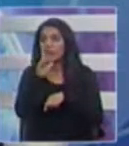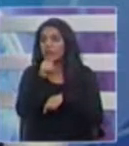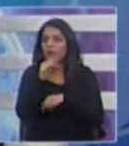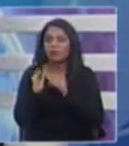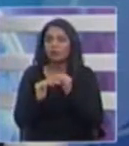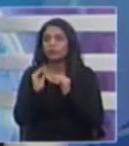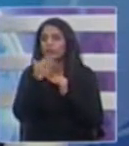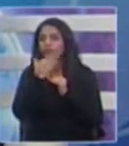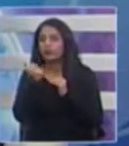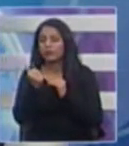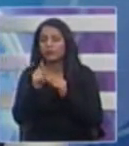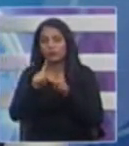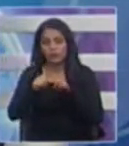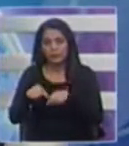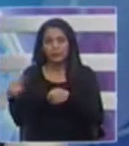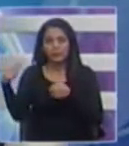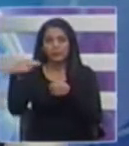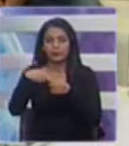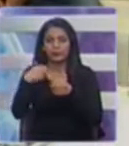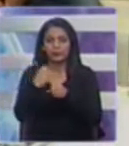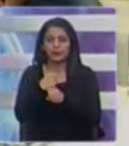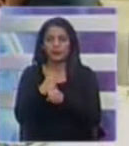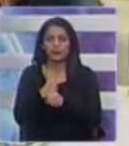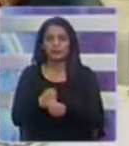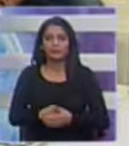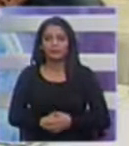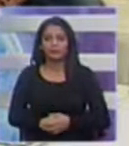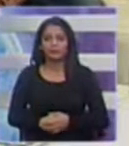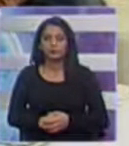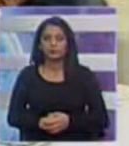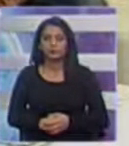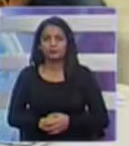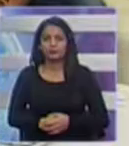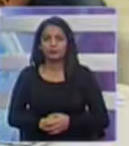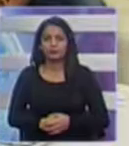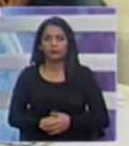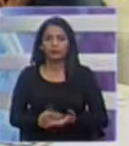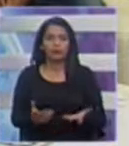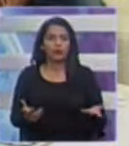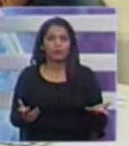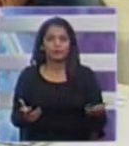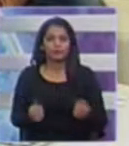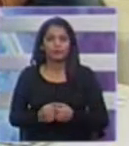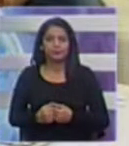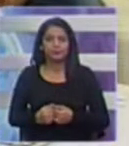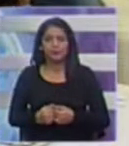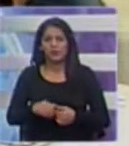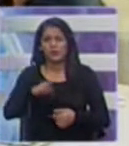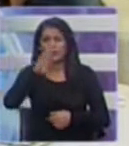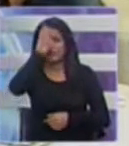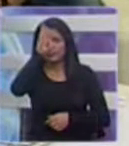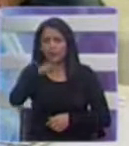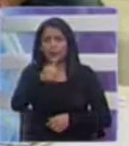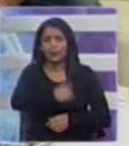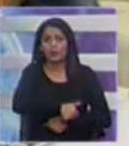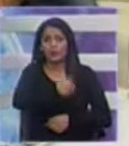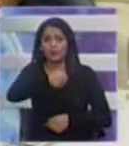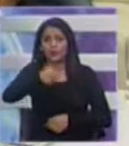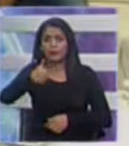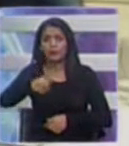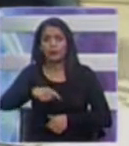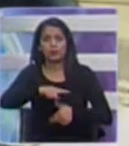de corrupción. Ahora, usted dice separar los poderes del Estado. ¿De qué manera? ¿Para ello se lo puede hacer a través solamente de la Asamblea o habría que pensar